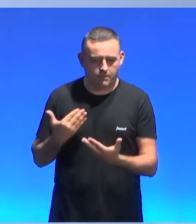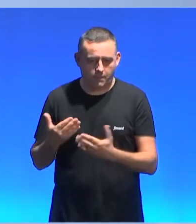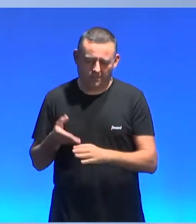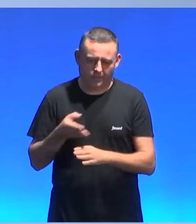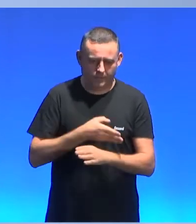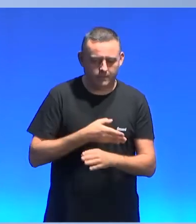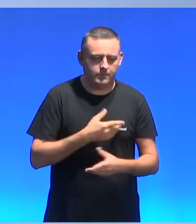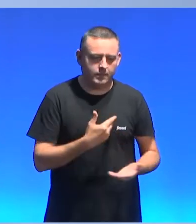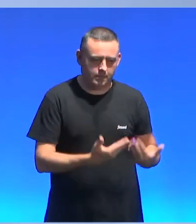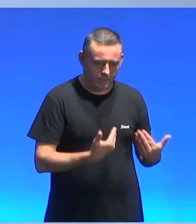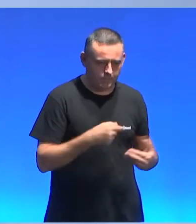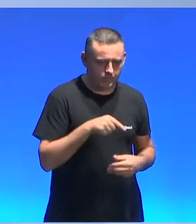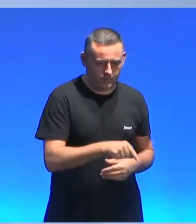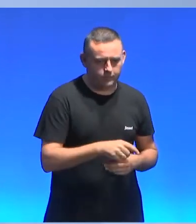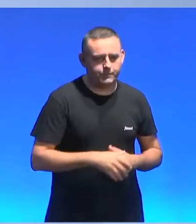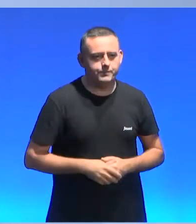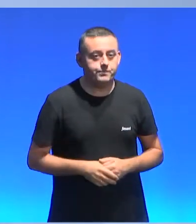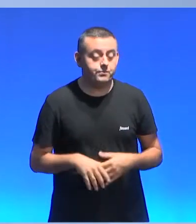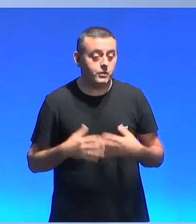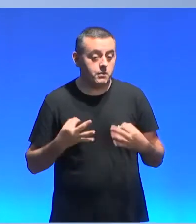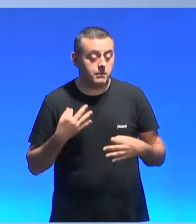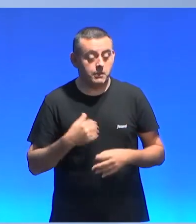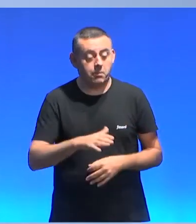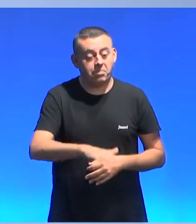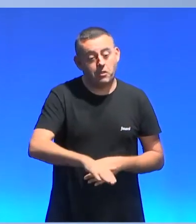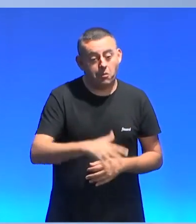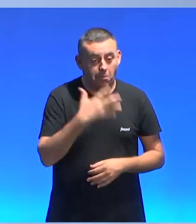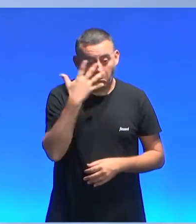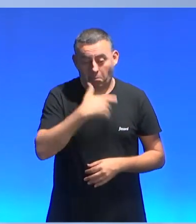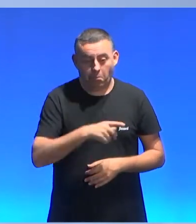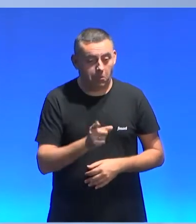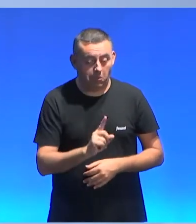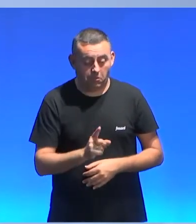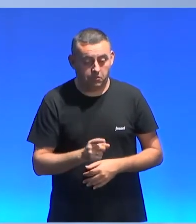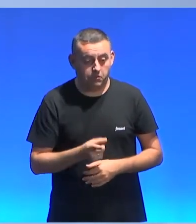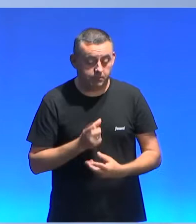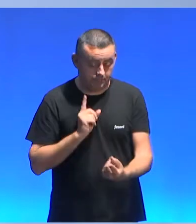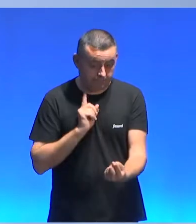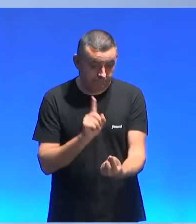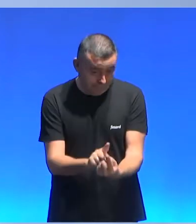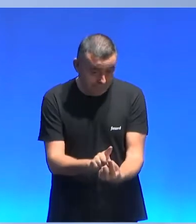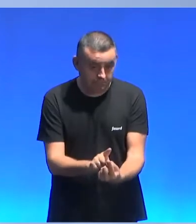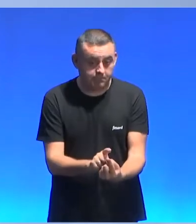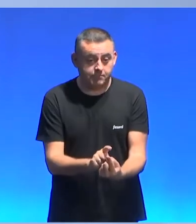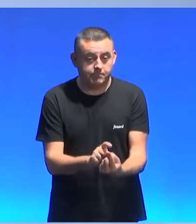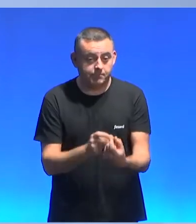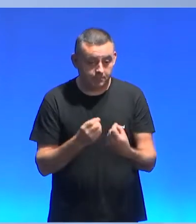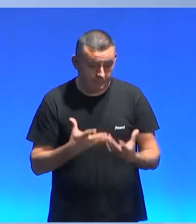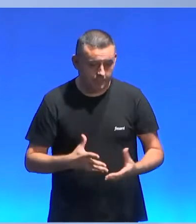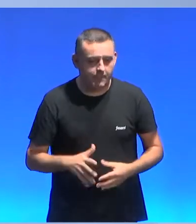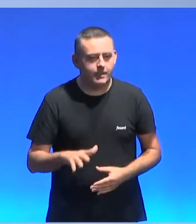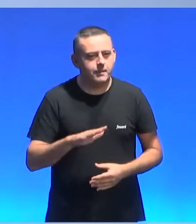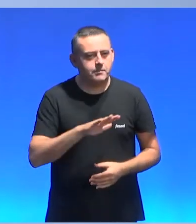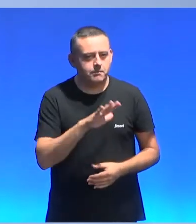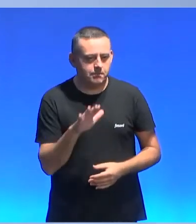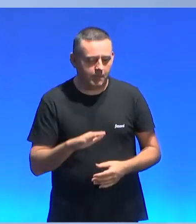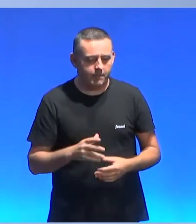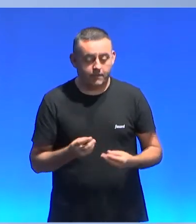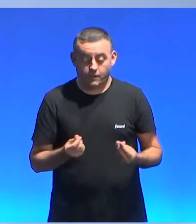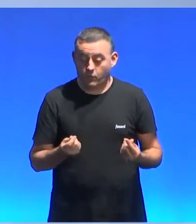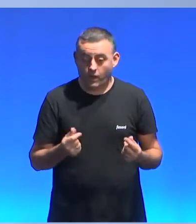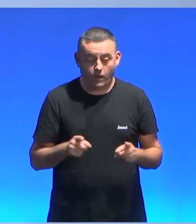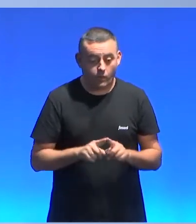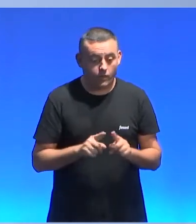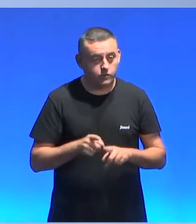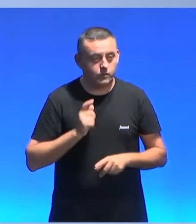me piden de encontrarme con los niños que no conozco, por lo cual, como si yo teniera un fluido mágico en las manos, no lo tengo,